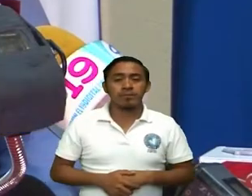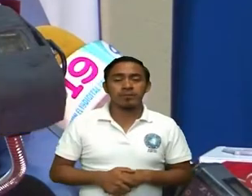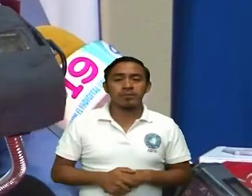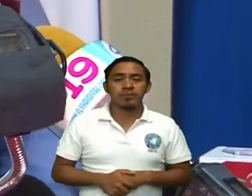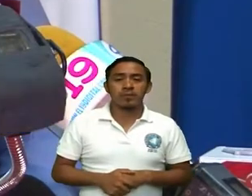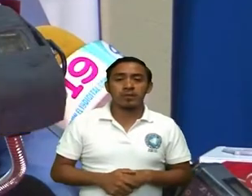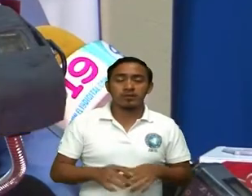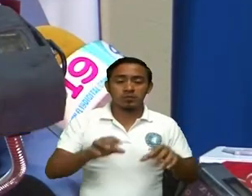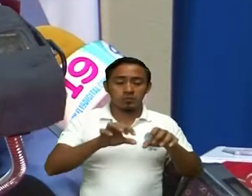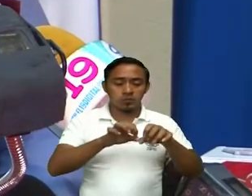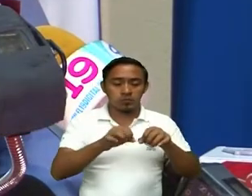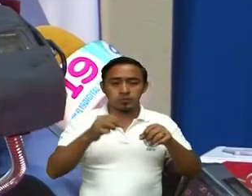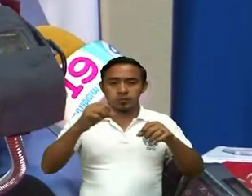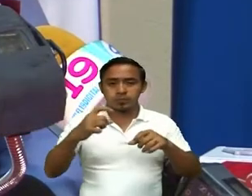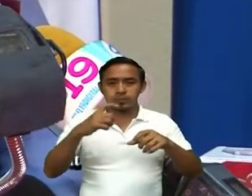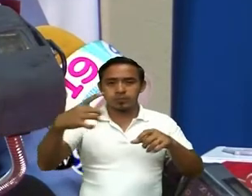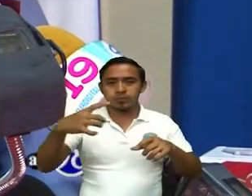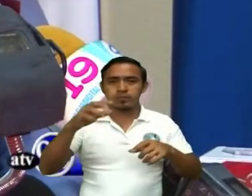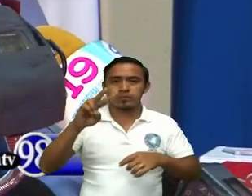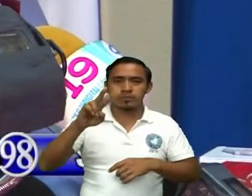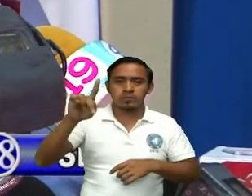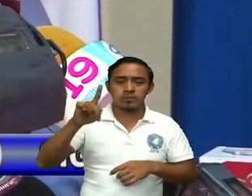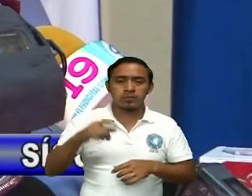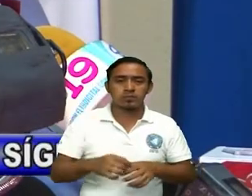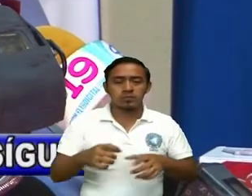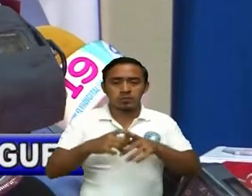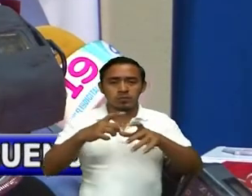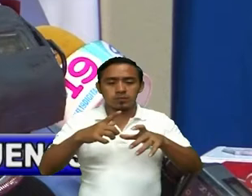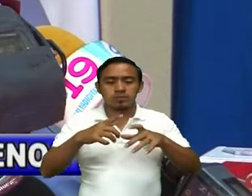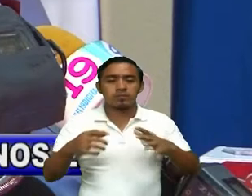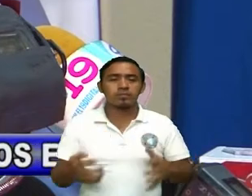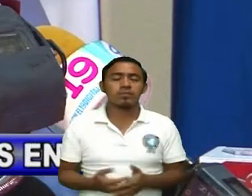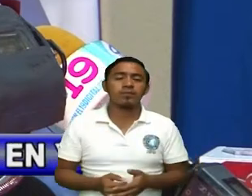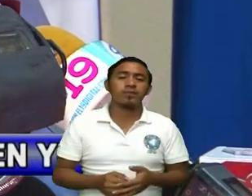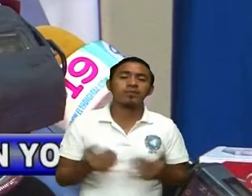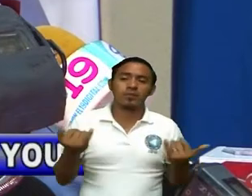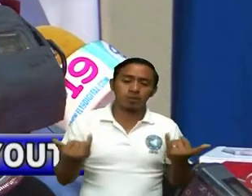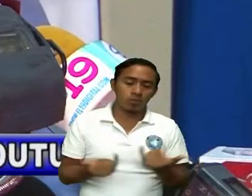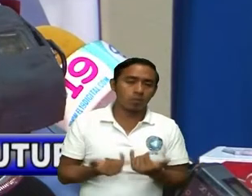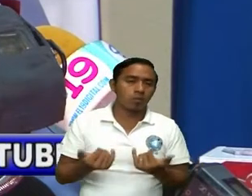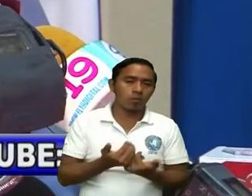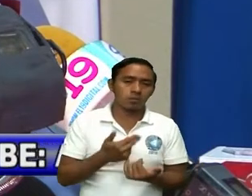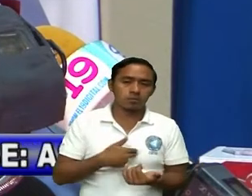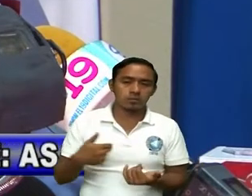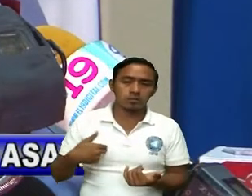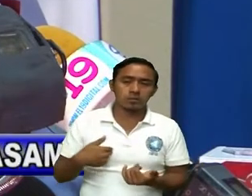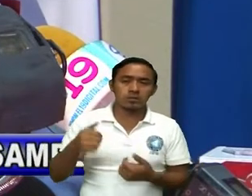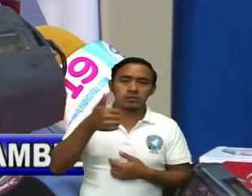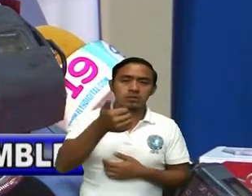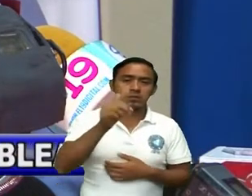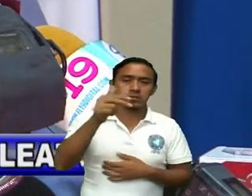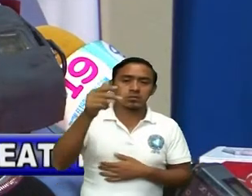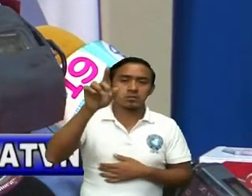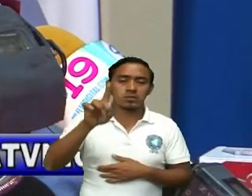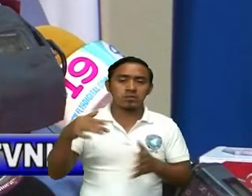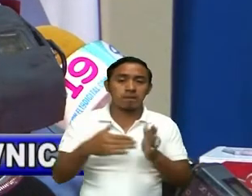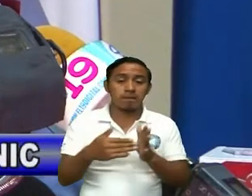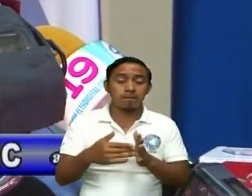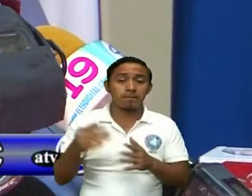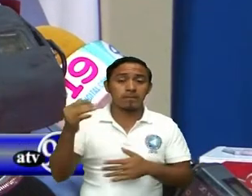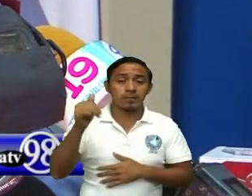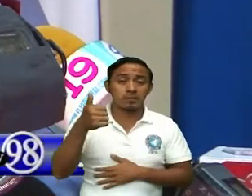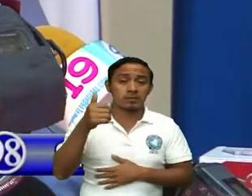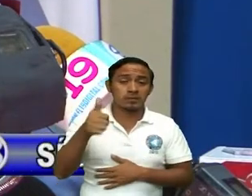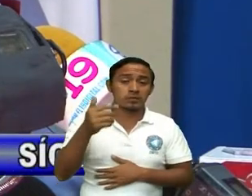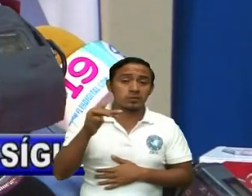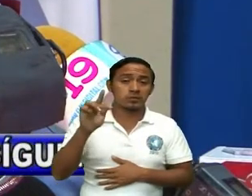con diámetros desde 6 hasta 21 pulgadas. Asimismo, se instalarán 681 metros de